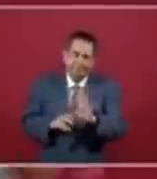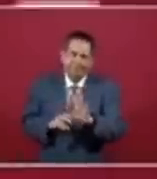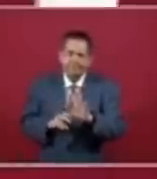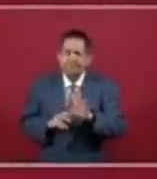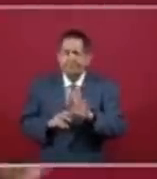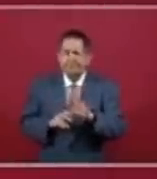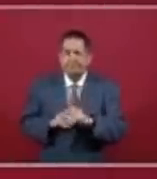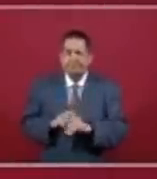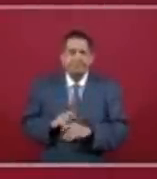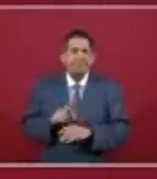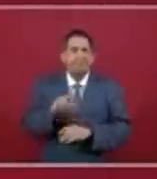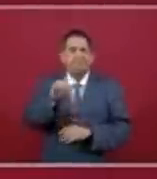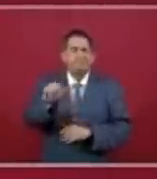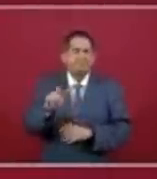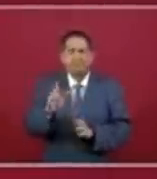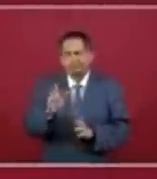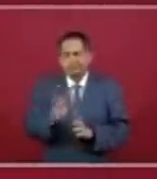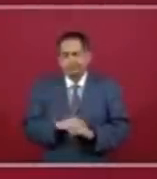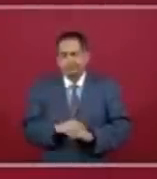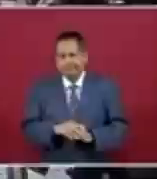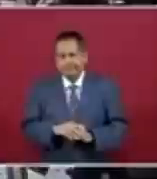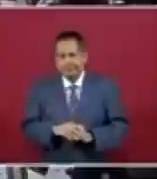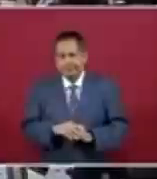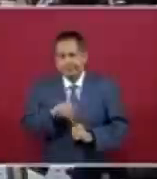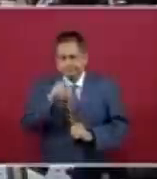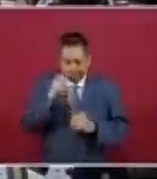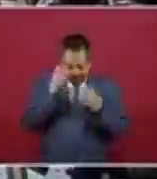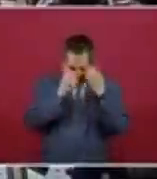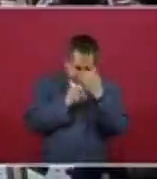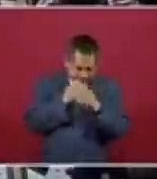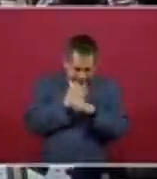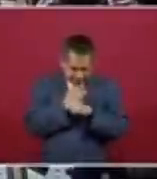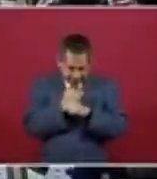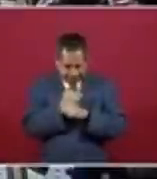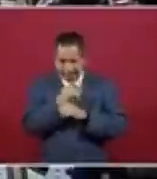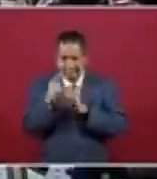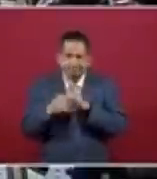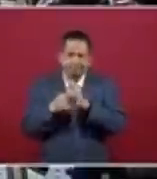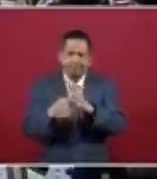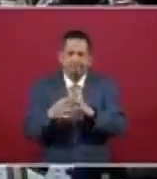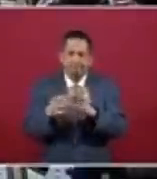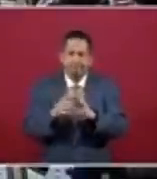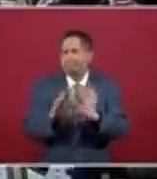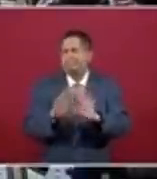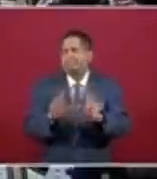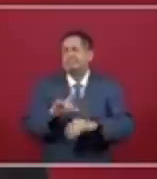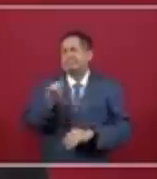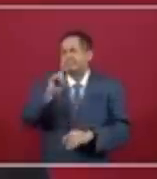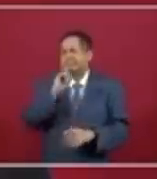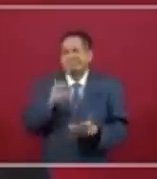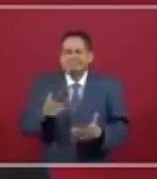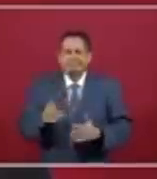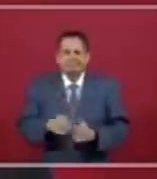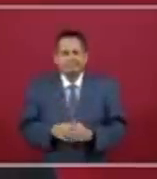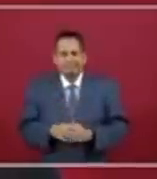lo tenemos en el análisis, pero no quisimos darlo a conocer porque